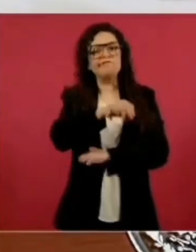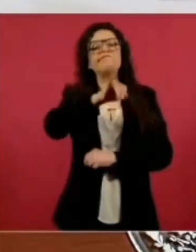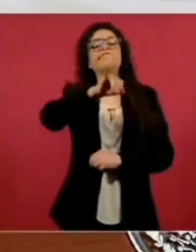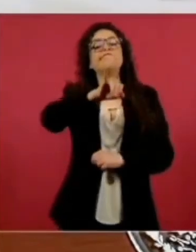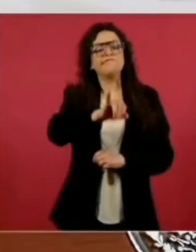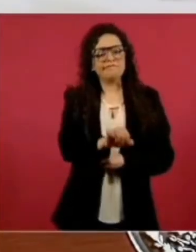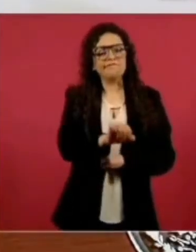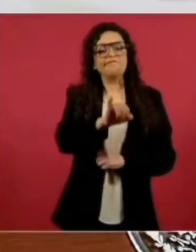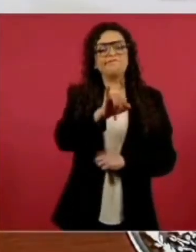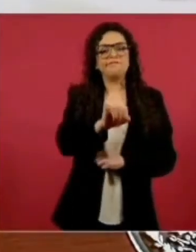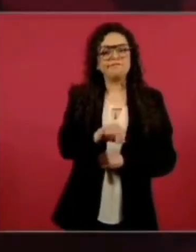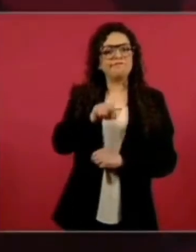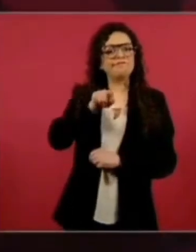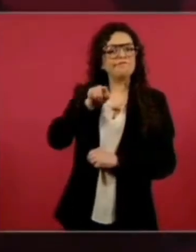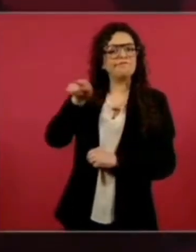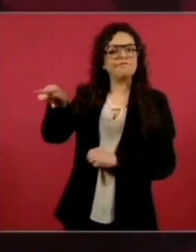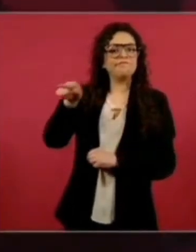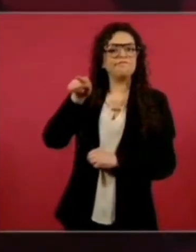el SAT,